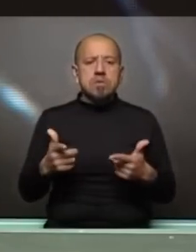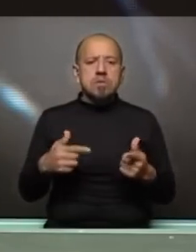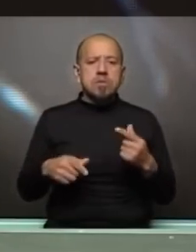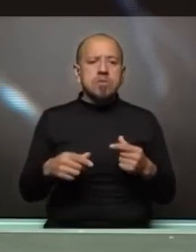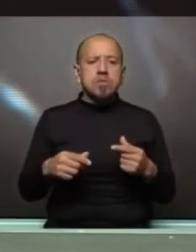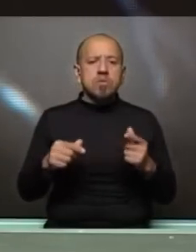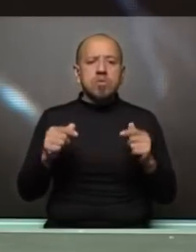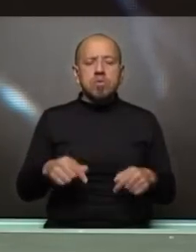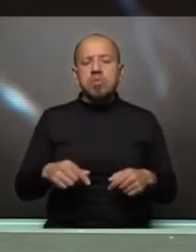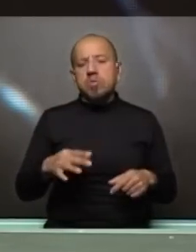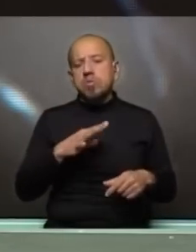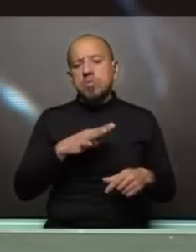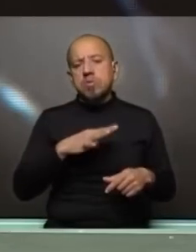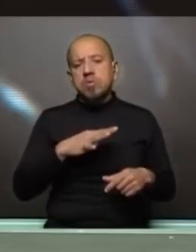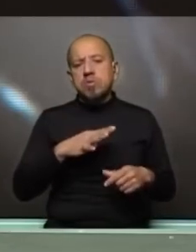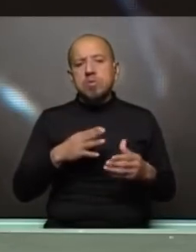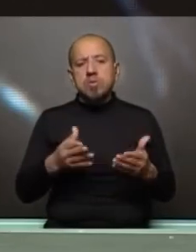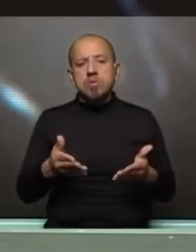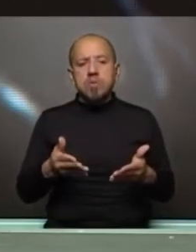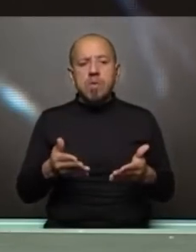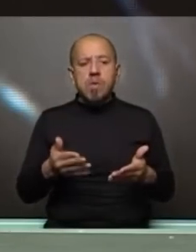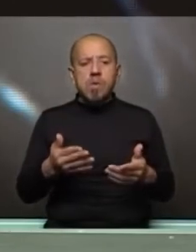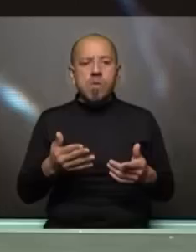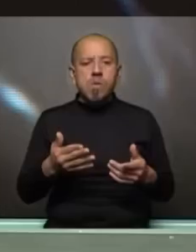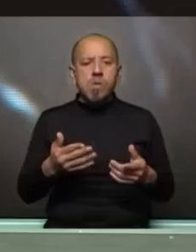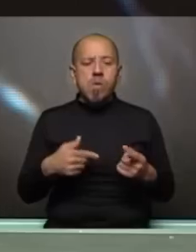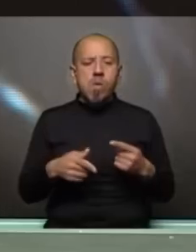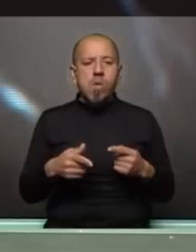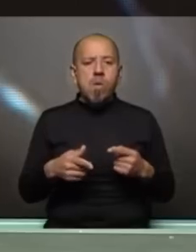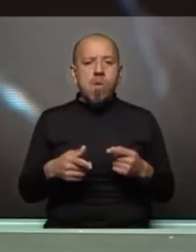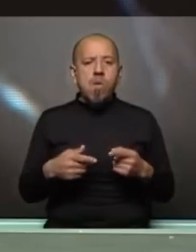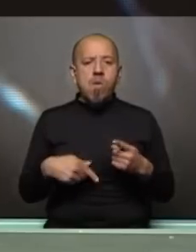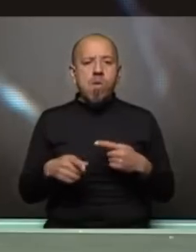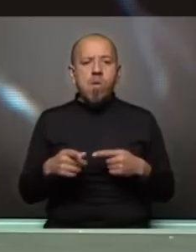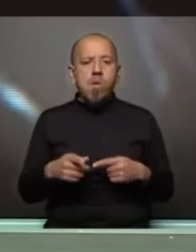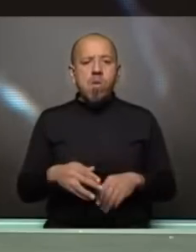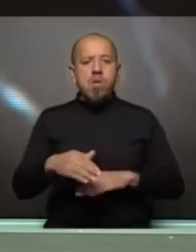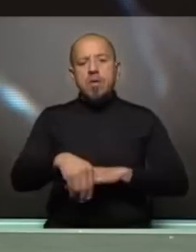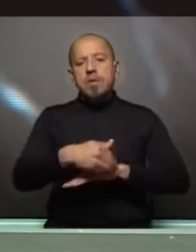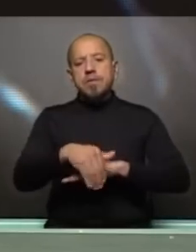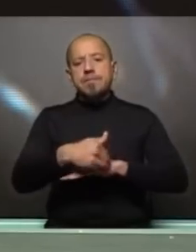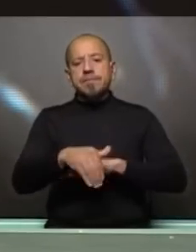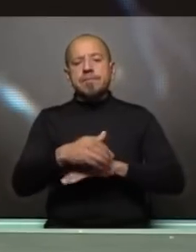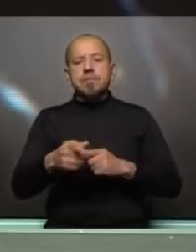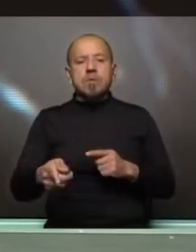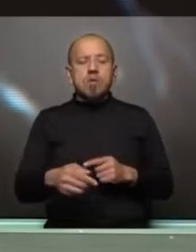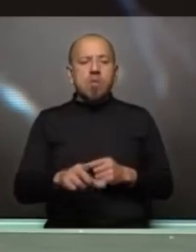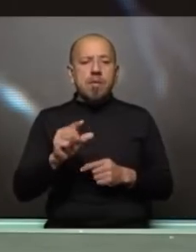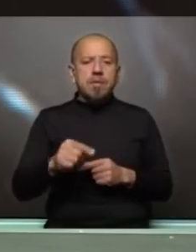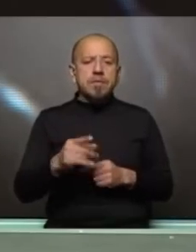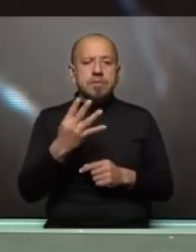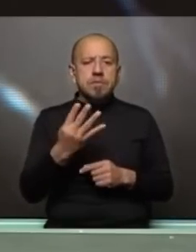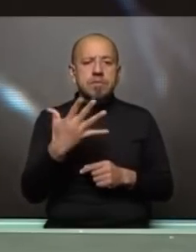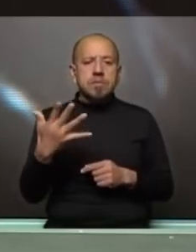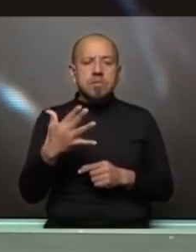que existe es un retiro incluso hace pocos días en una calle que fue inaugurada hace